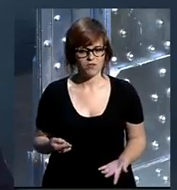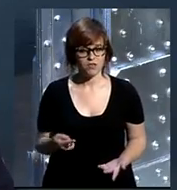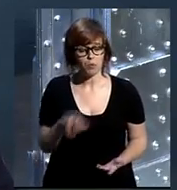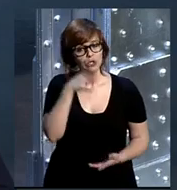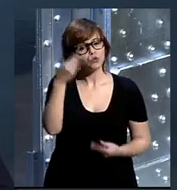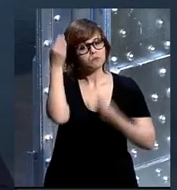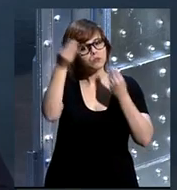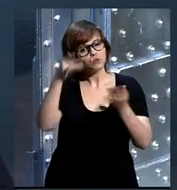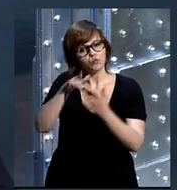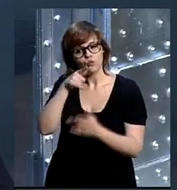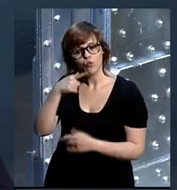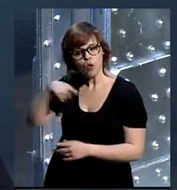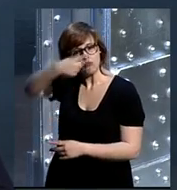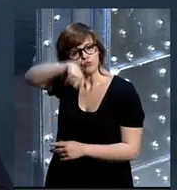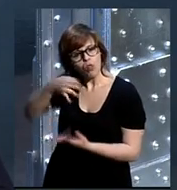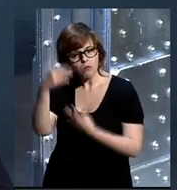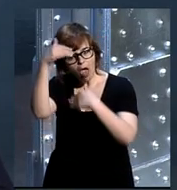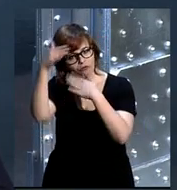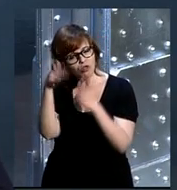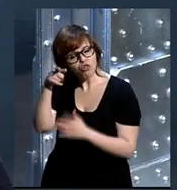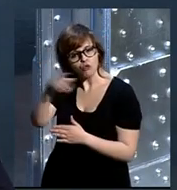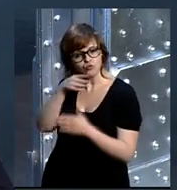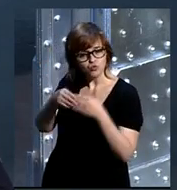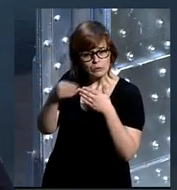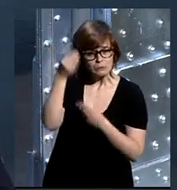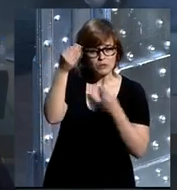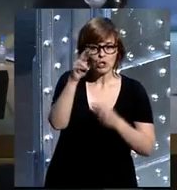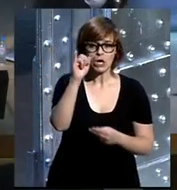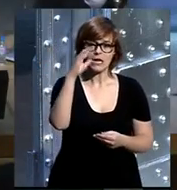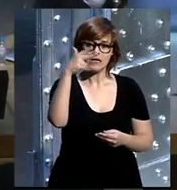todos es muy importante. Seguro que Richard tiene algo que decir.